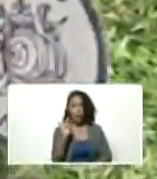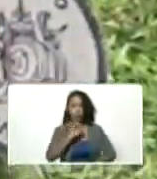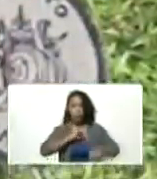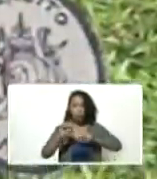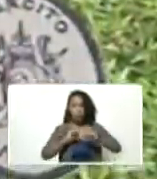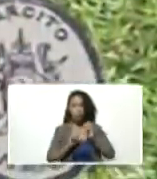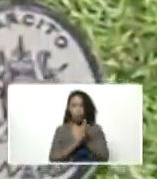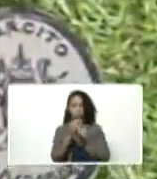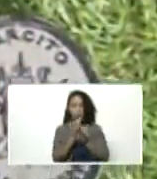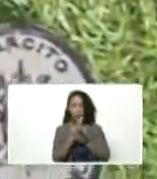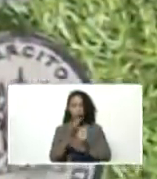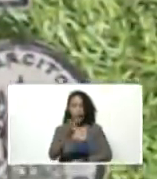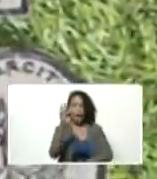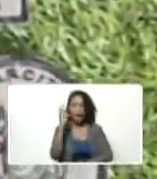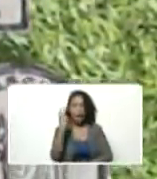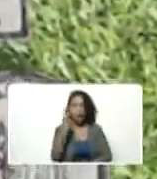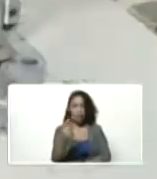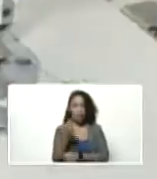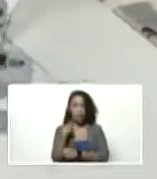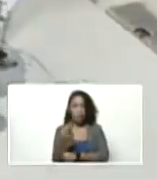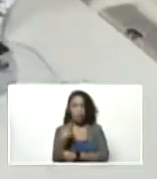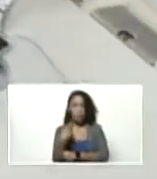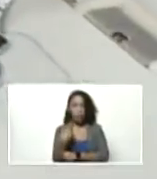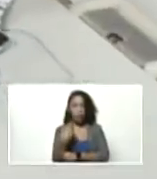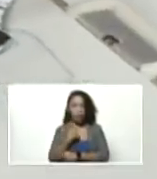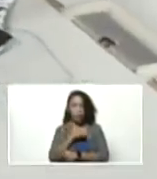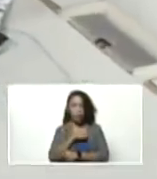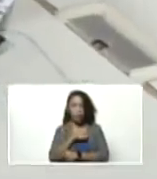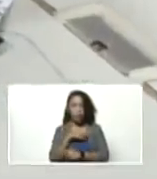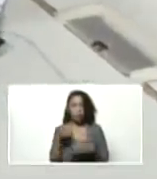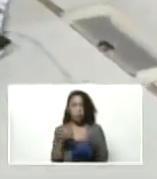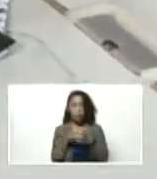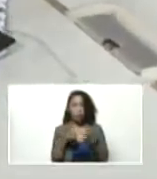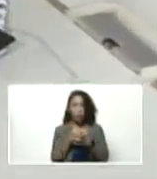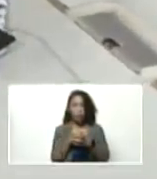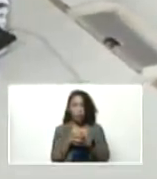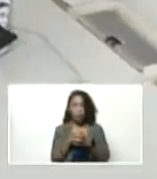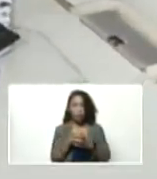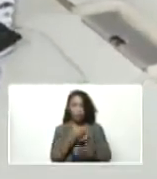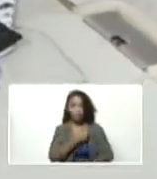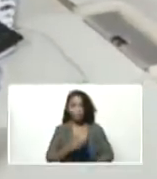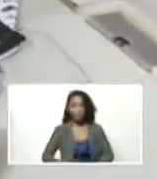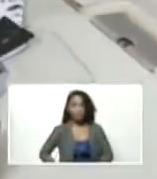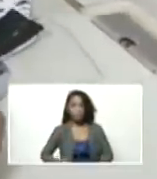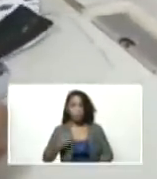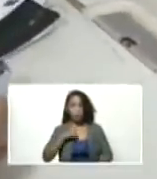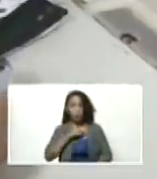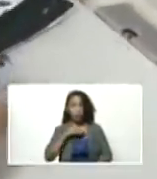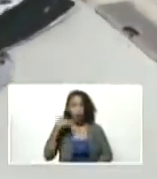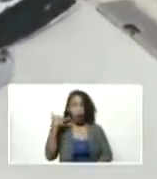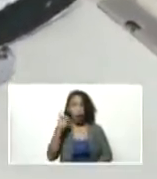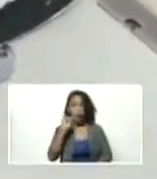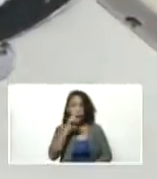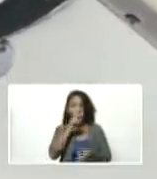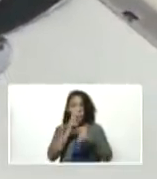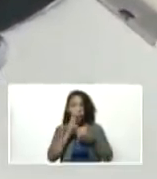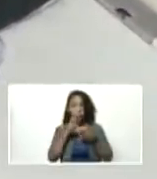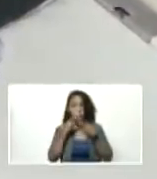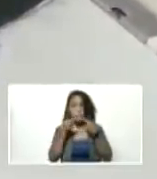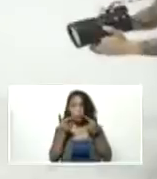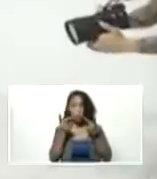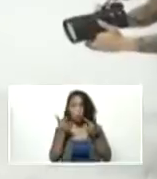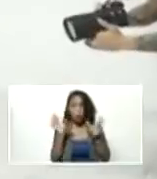emprendedor, con la F de financiamiento en nuestra parte. Presidente, cuente con la banca pública que